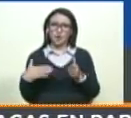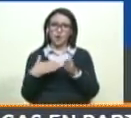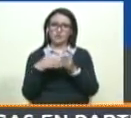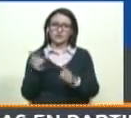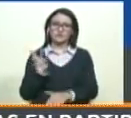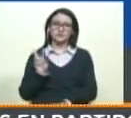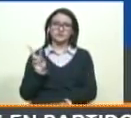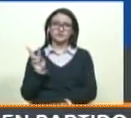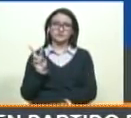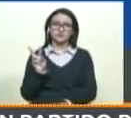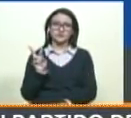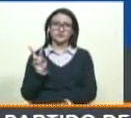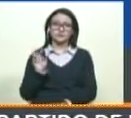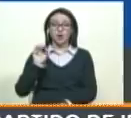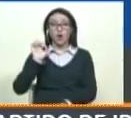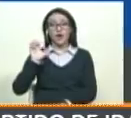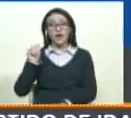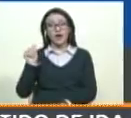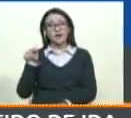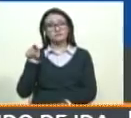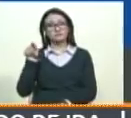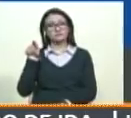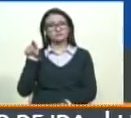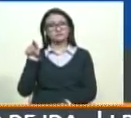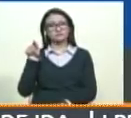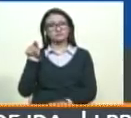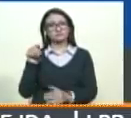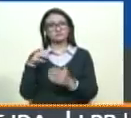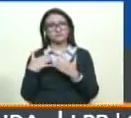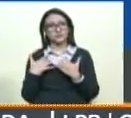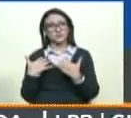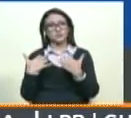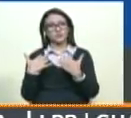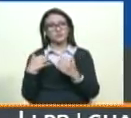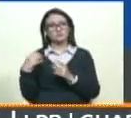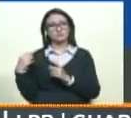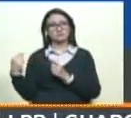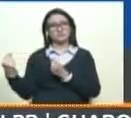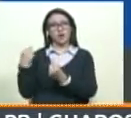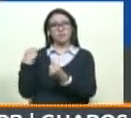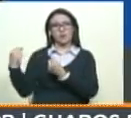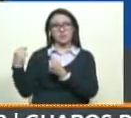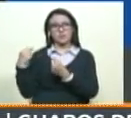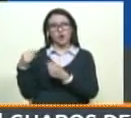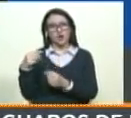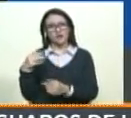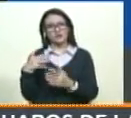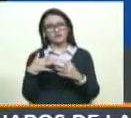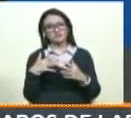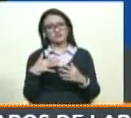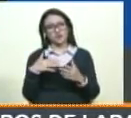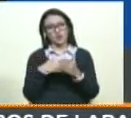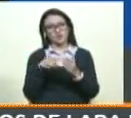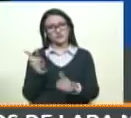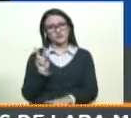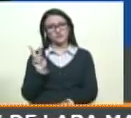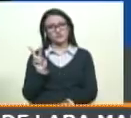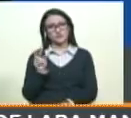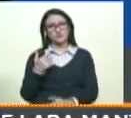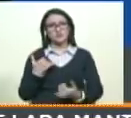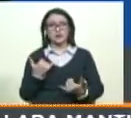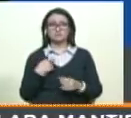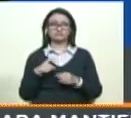Venezuela, y la OEA ha sido un foro por excelencia para esas agresiones. Y nosotros hemos llegado ya al momento en el cual